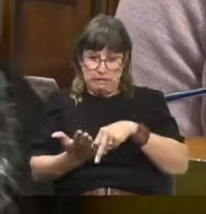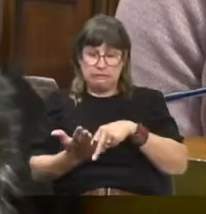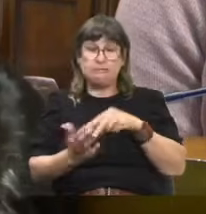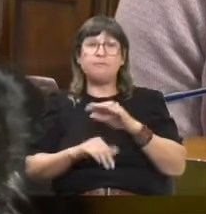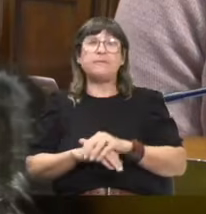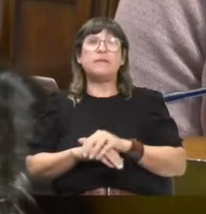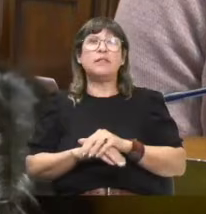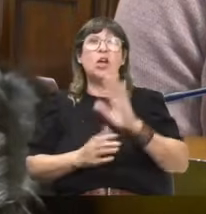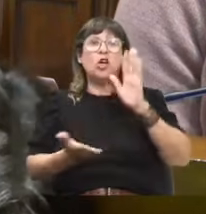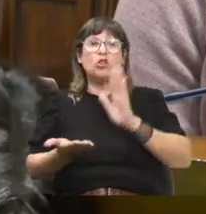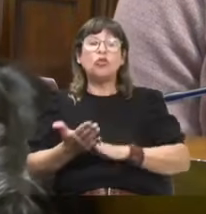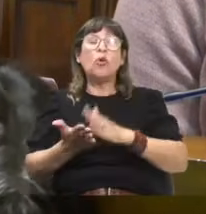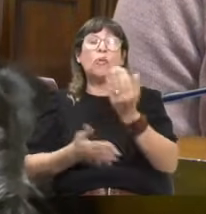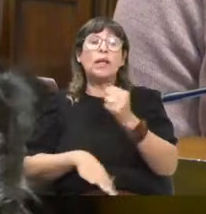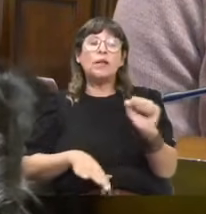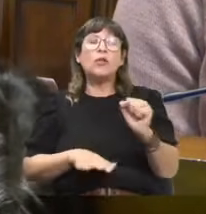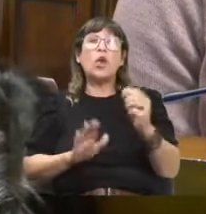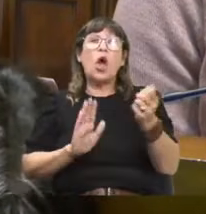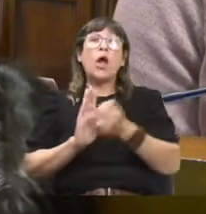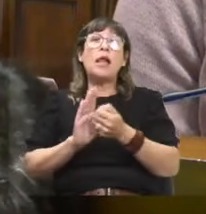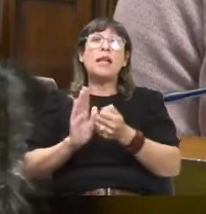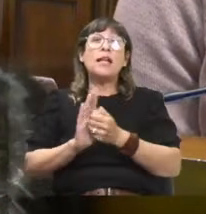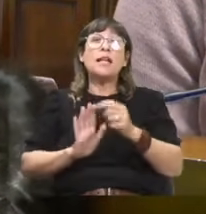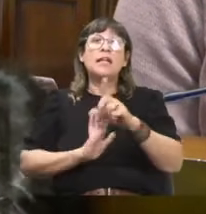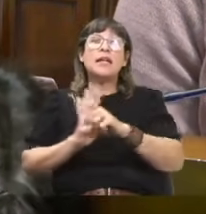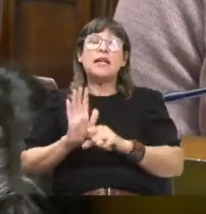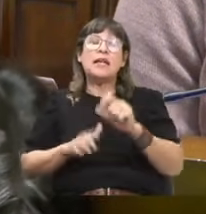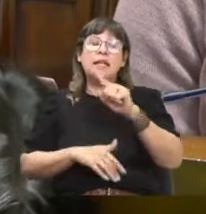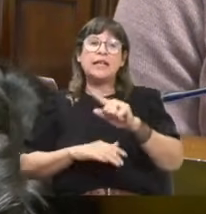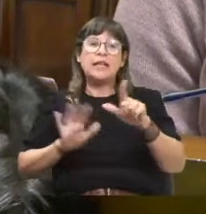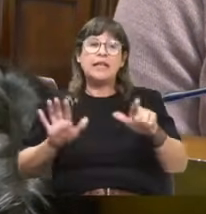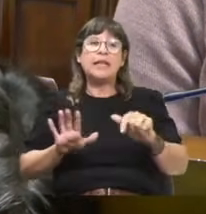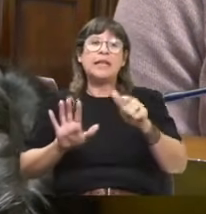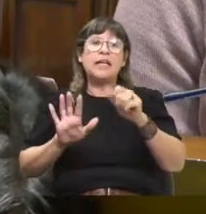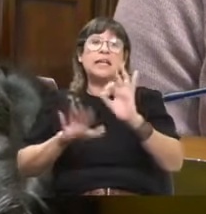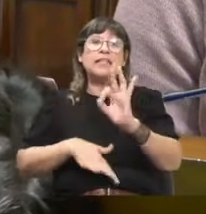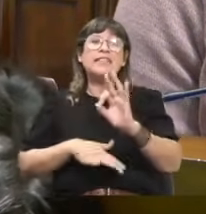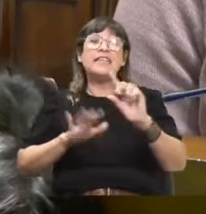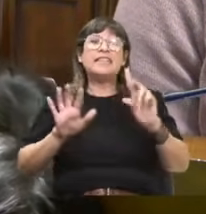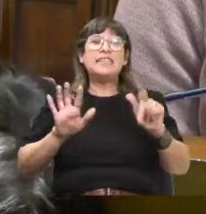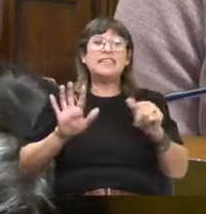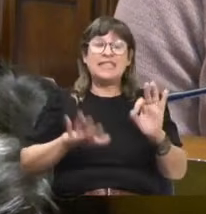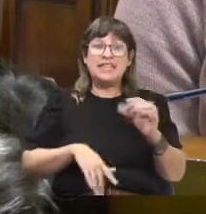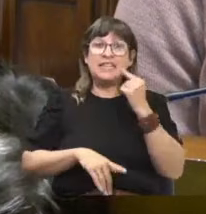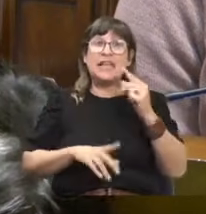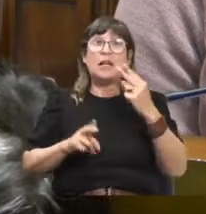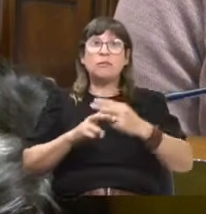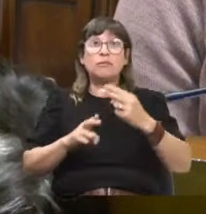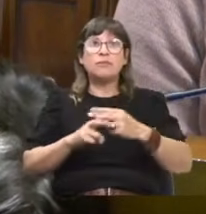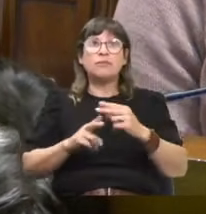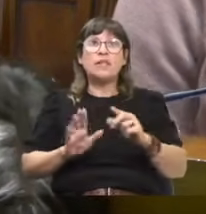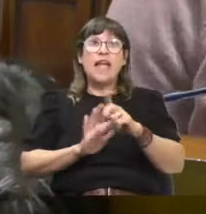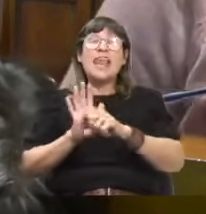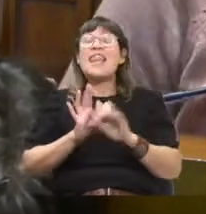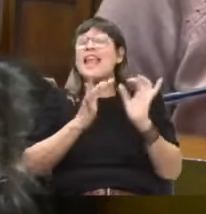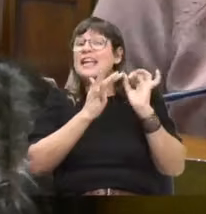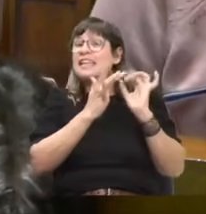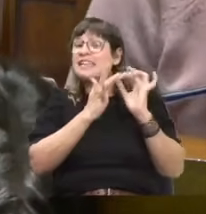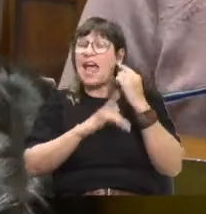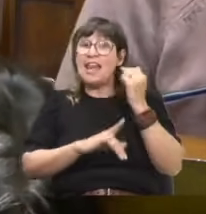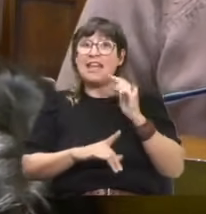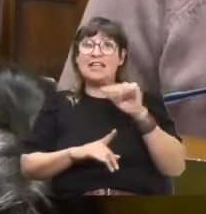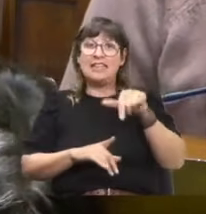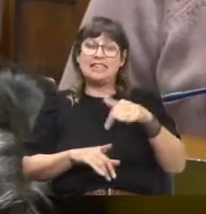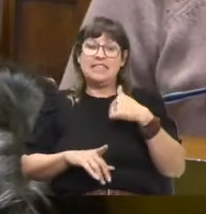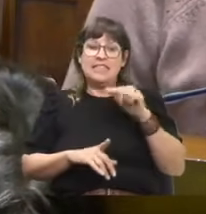Sobre la violación de los artículos de la Ley 17.060, denominada Ley Cristal, y a